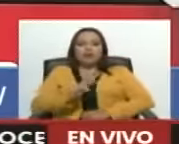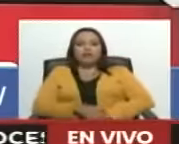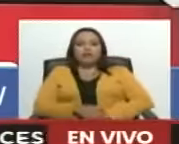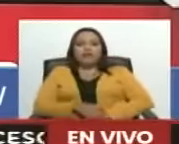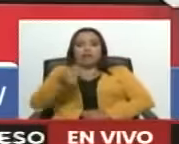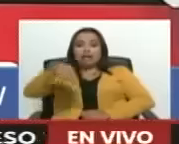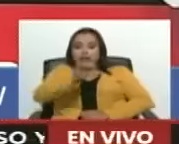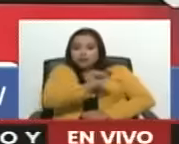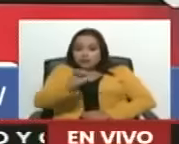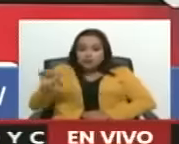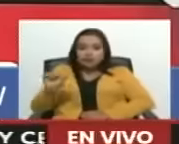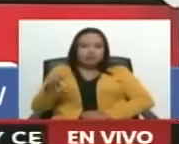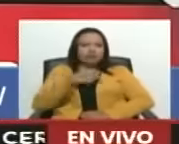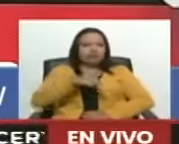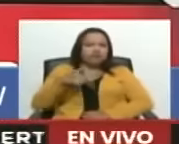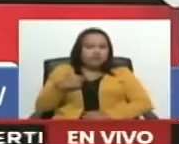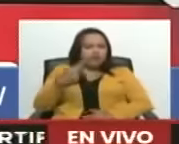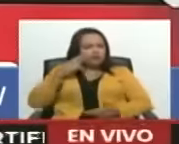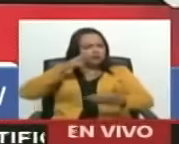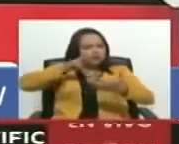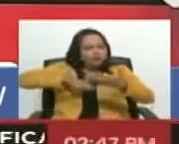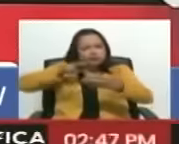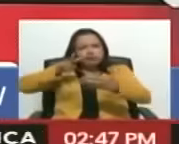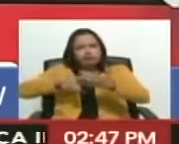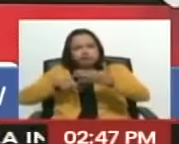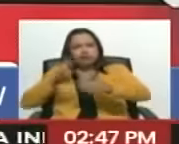semana analizando, revisando,